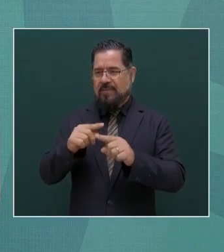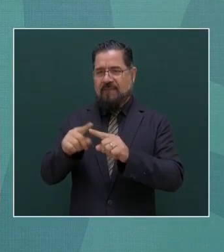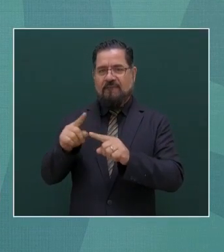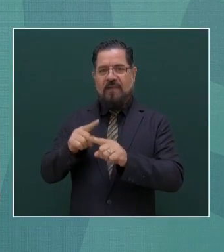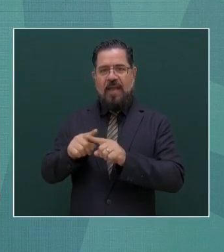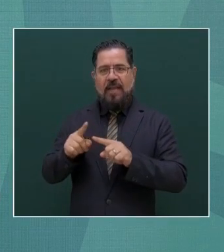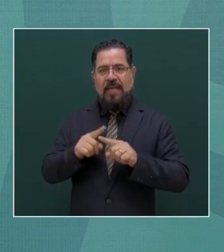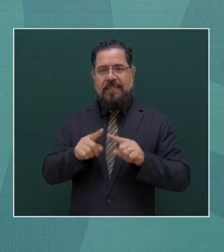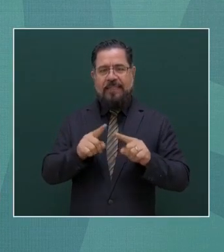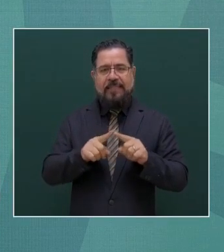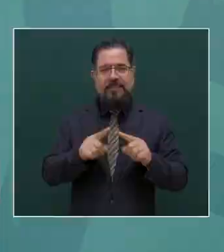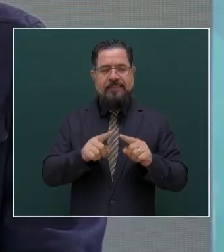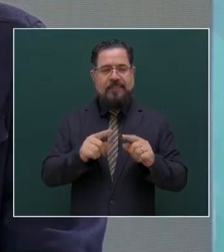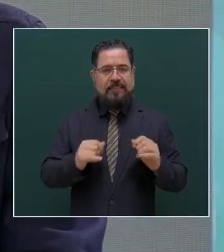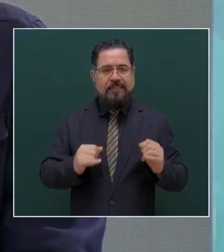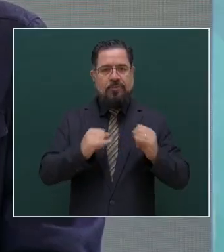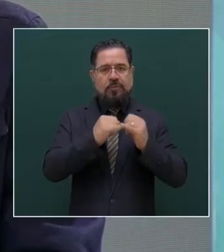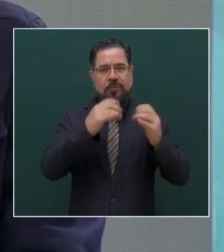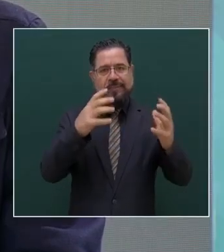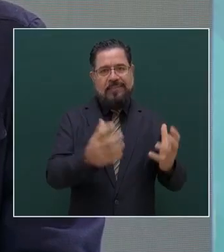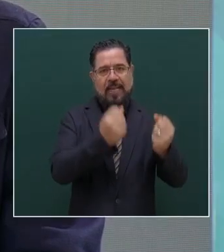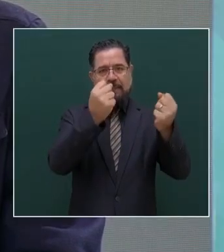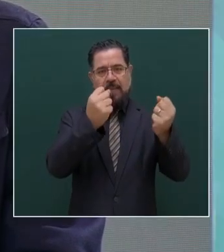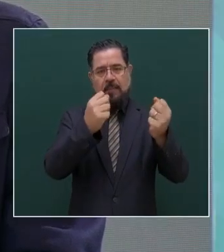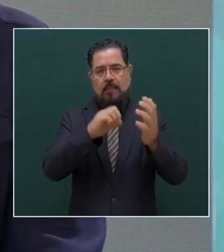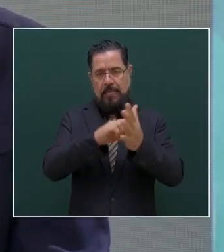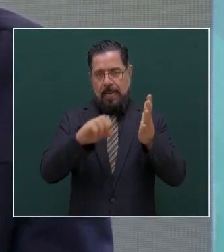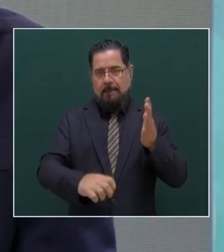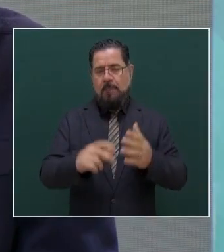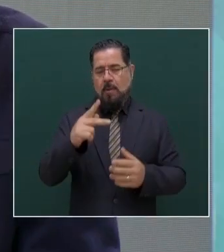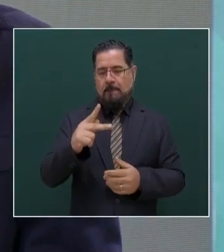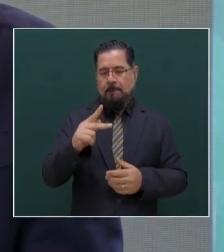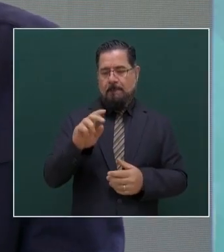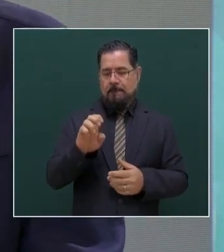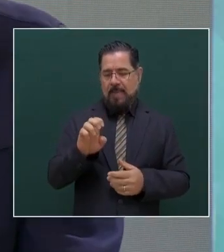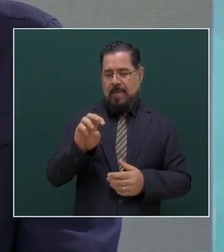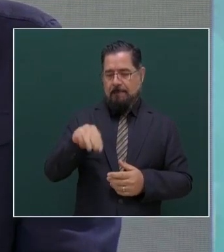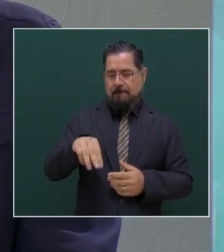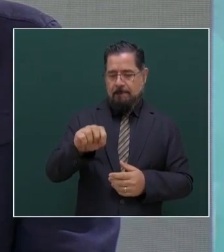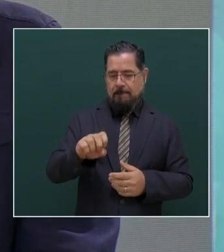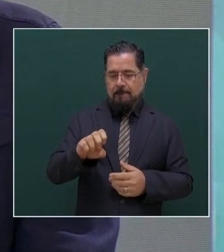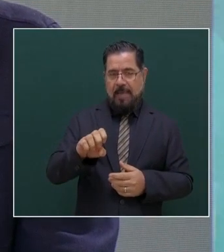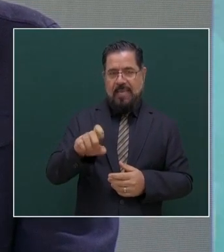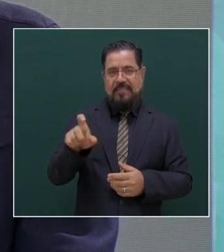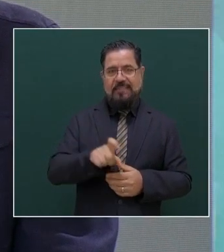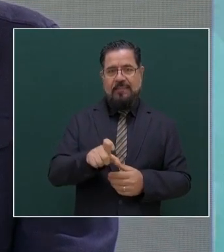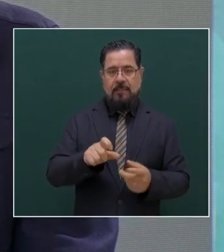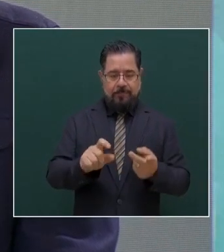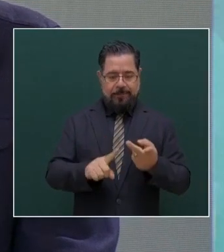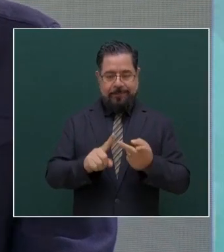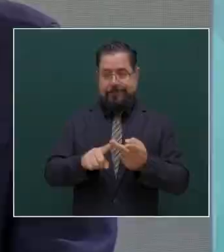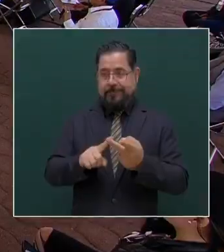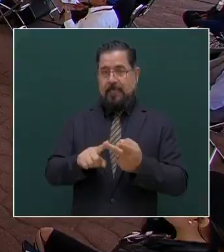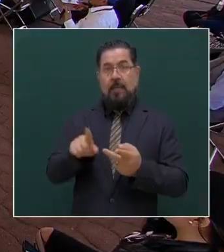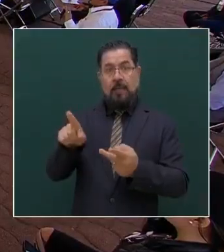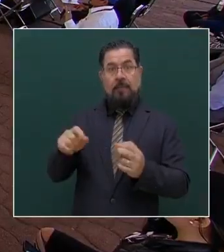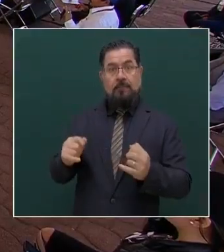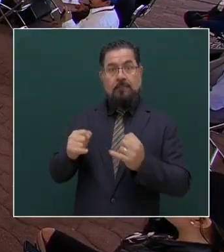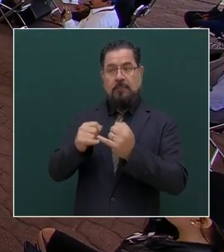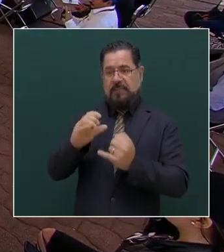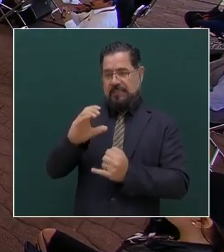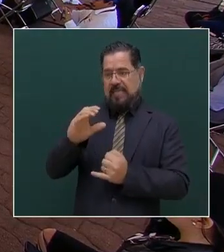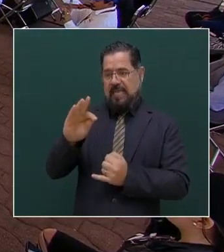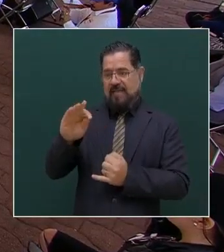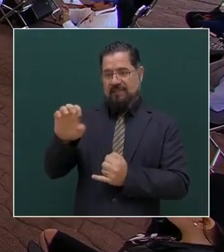a Pemex, seguir rescatando a Pemex, seguir rescatando a la Comisión Federal de Electricidad, porque